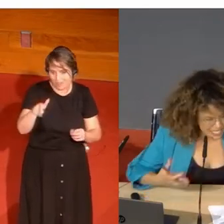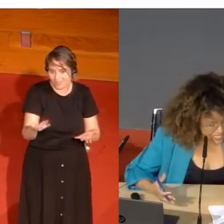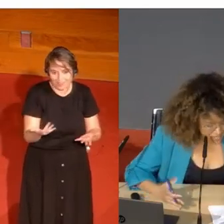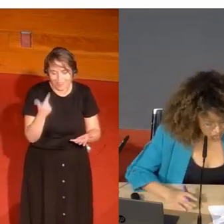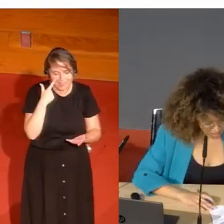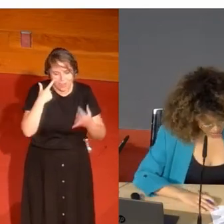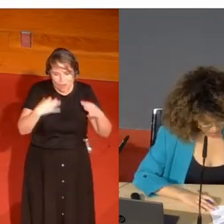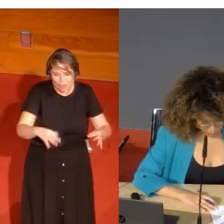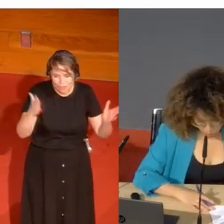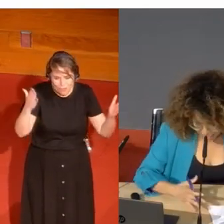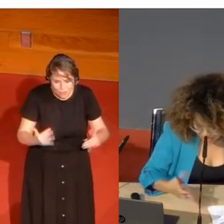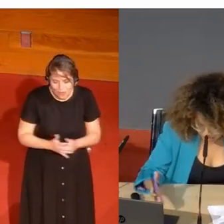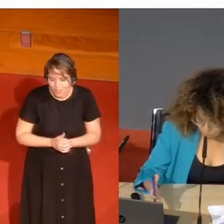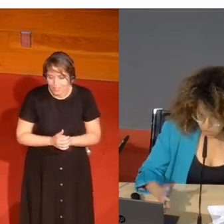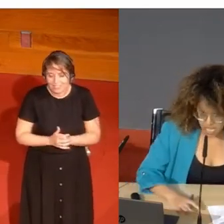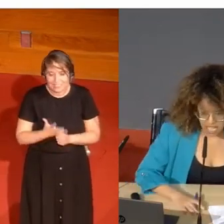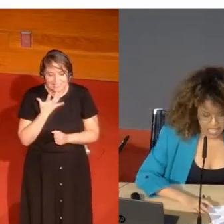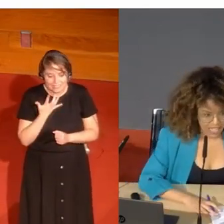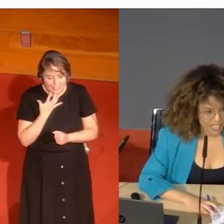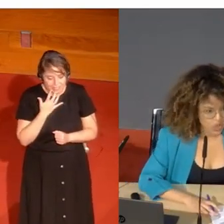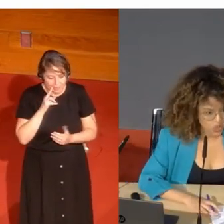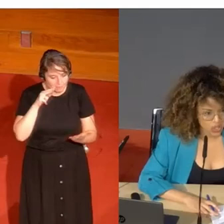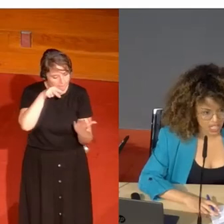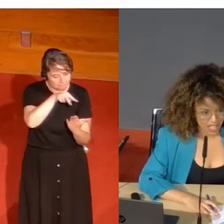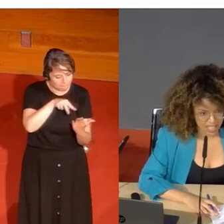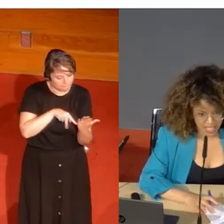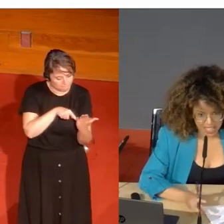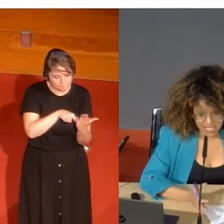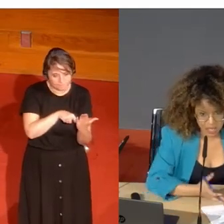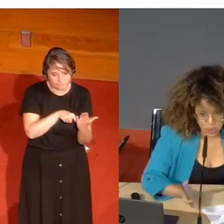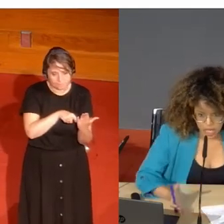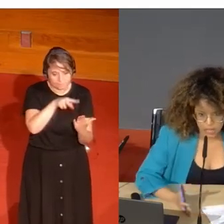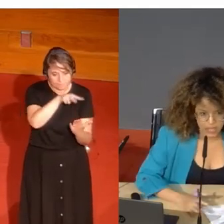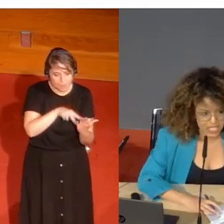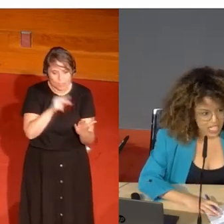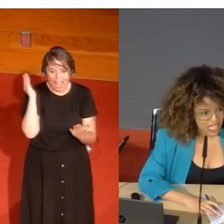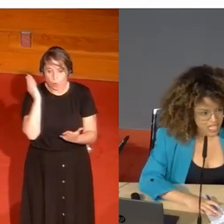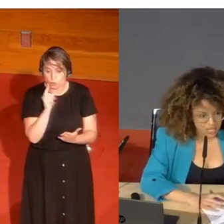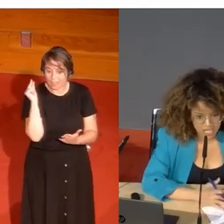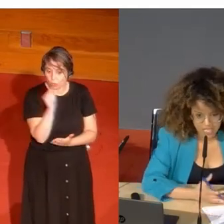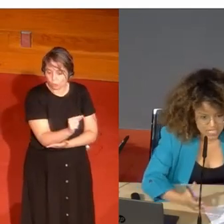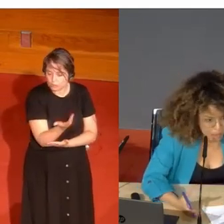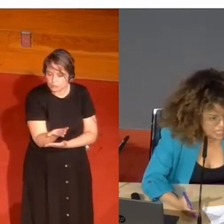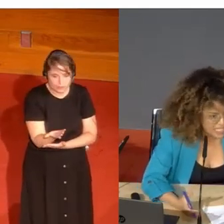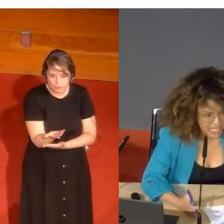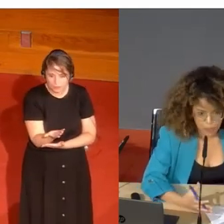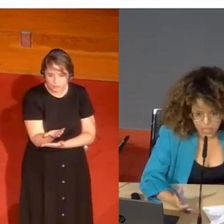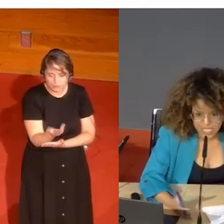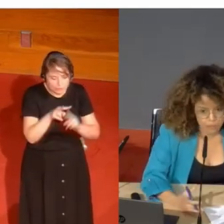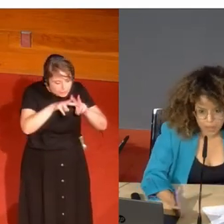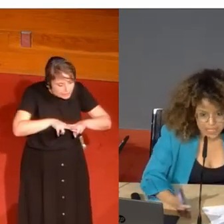que no tienen sentido que cuando accedemos a a esos a esas acusaciones es eh Y se